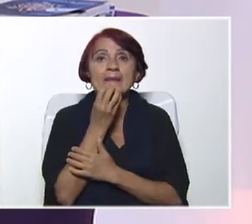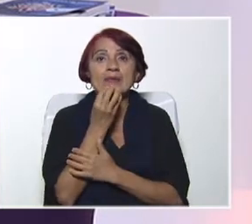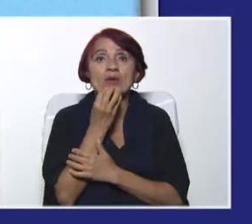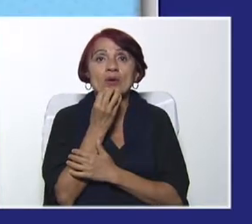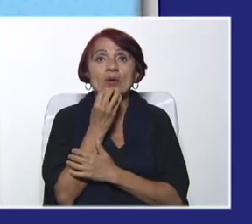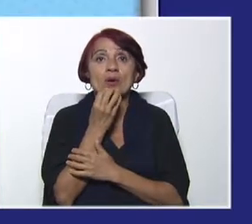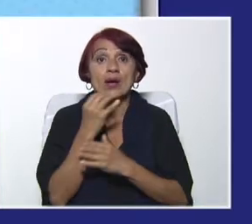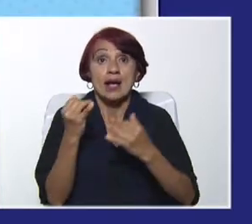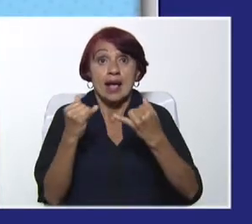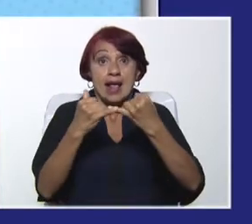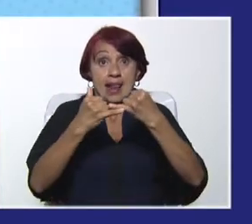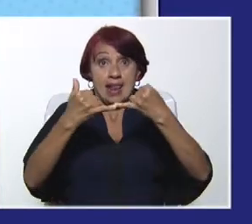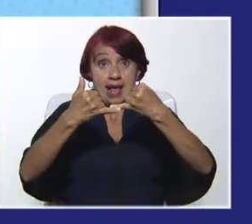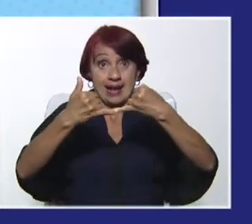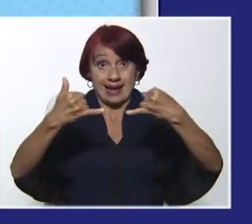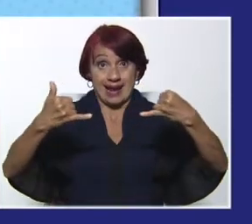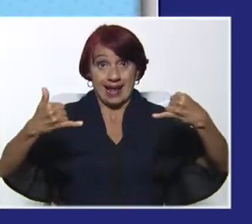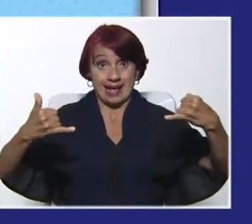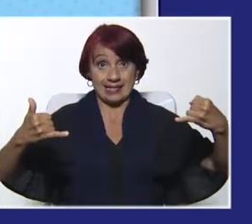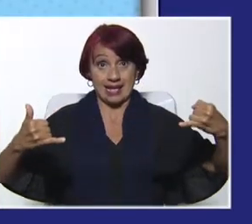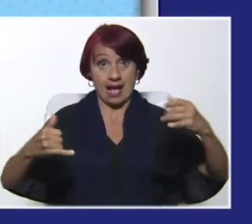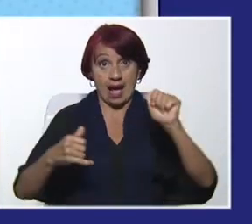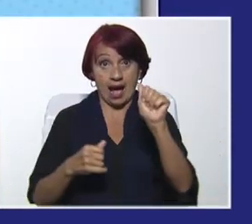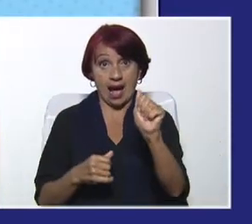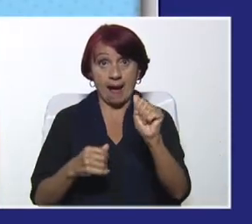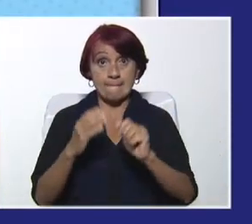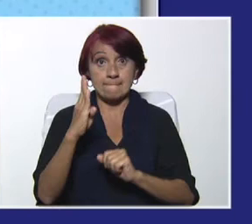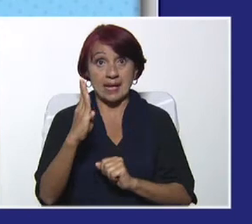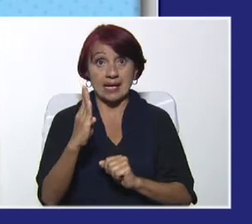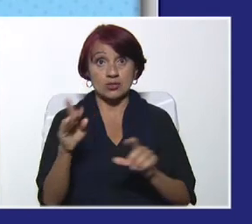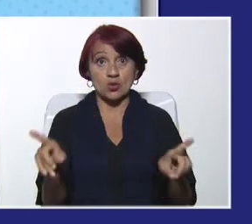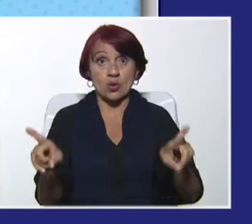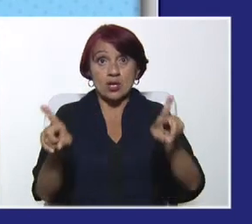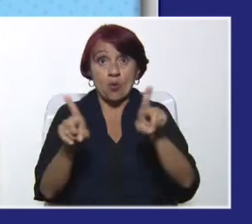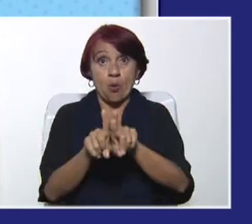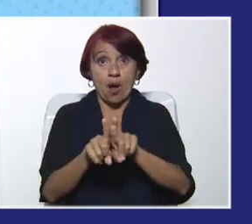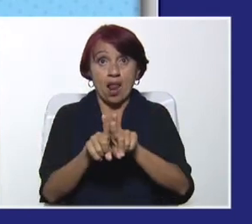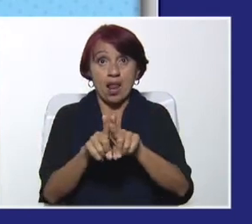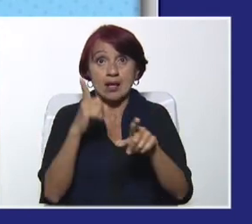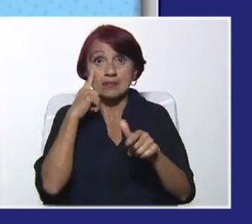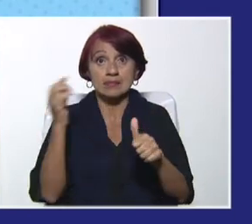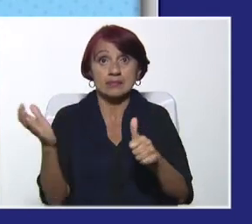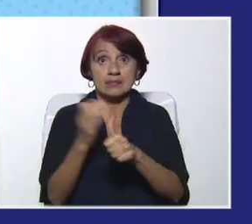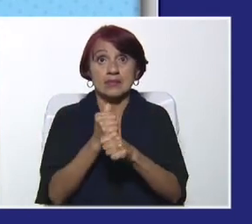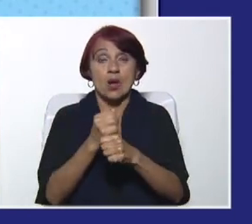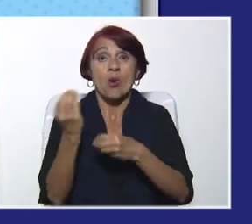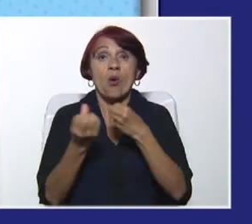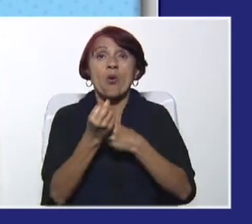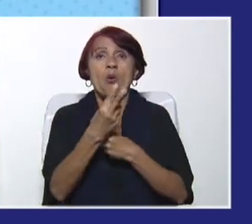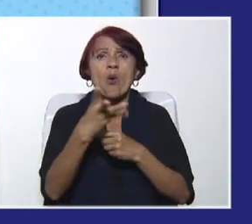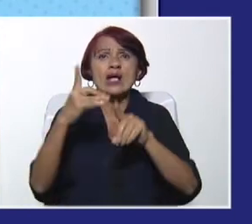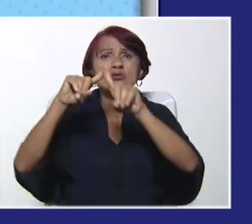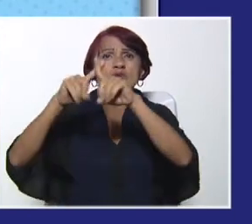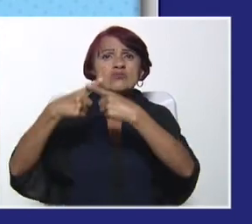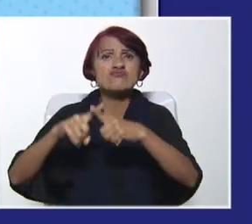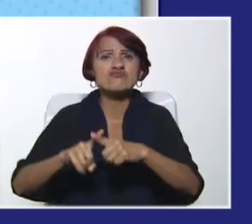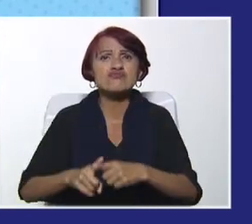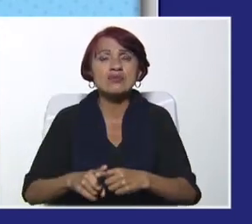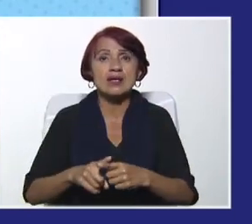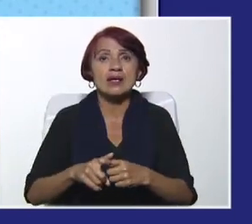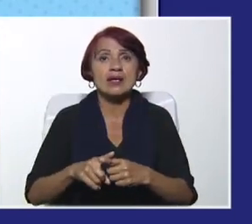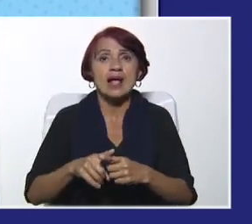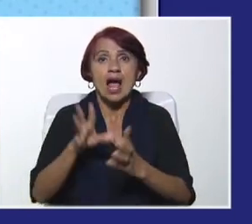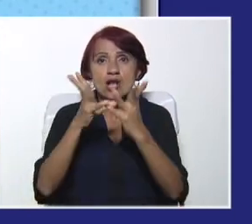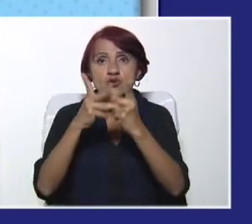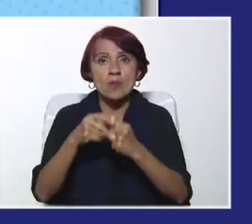las rectas A, B y C son paralelas hacia la longitud de la incógnita.